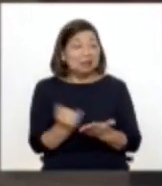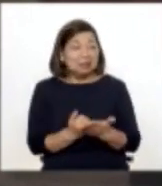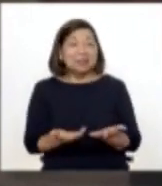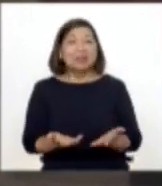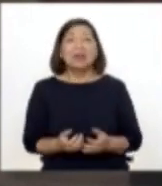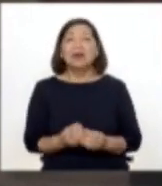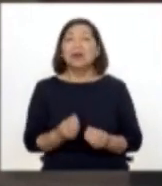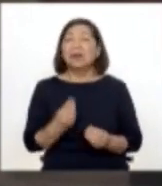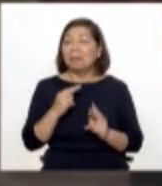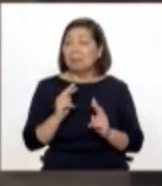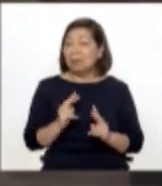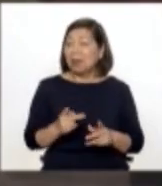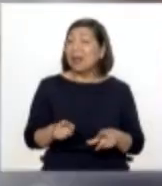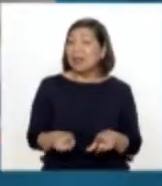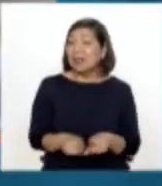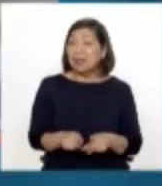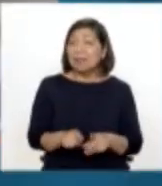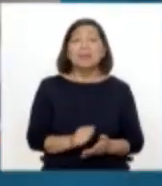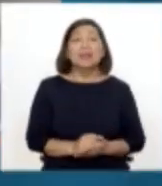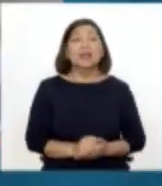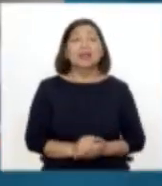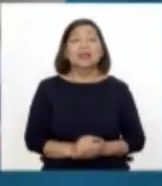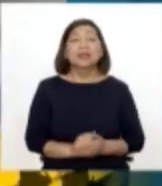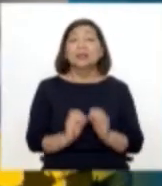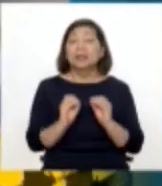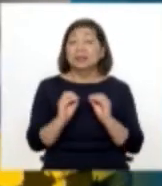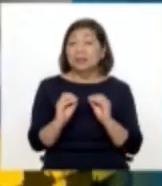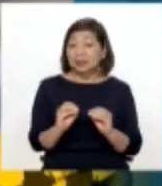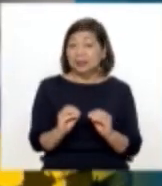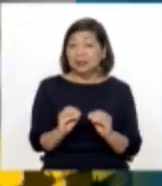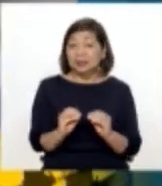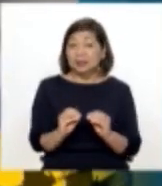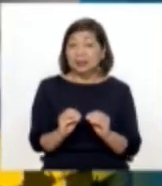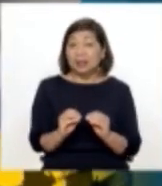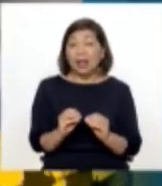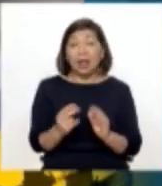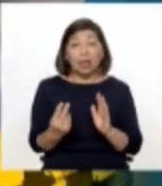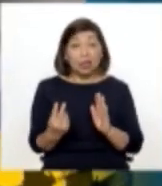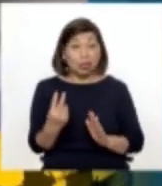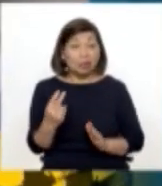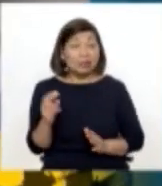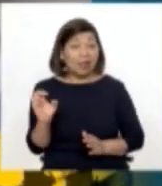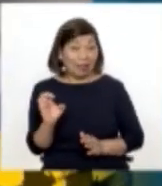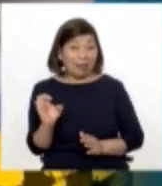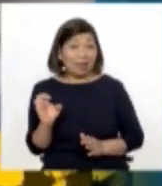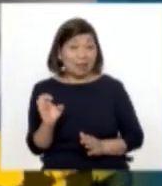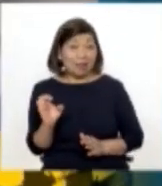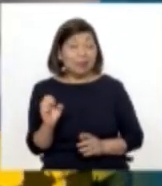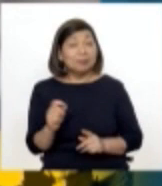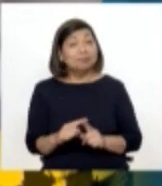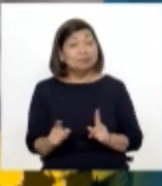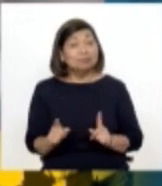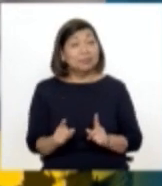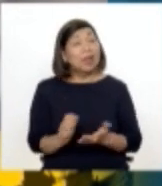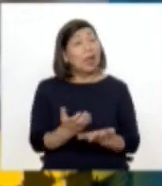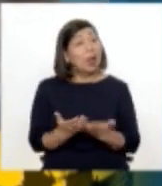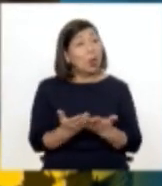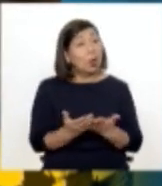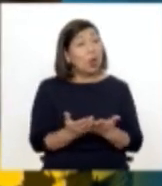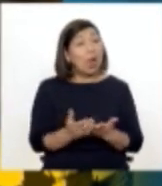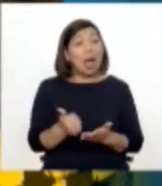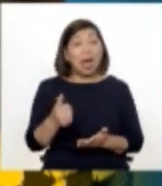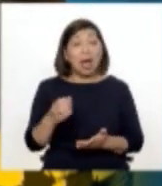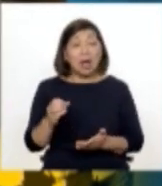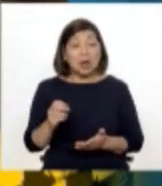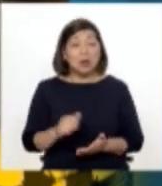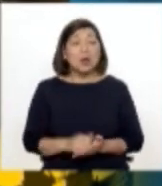técnicas contemporáneas también. Les vamos a dar un dato importante porque a partir del 12 de enero, artistas de la Escuela ARCO,